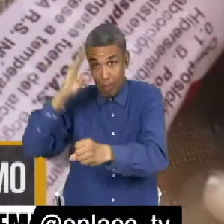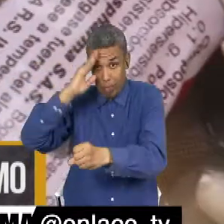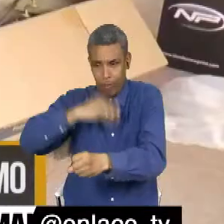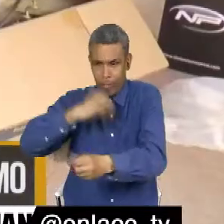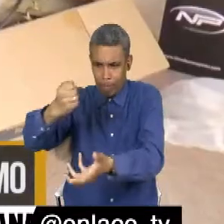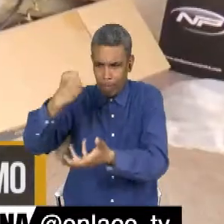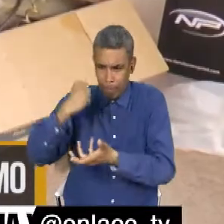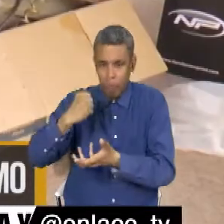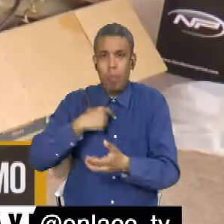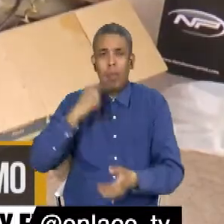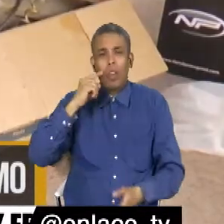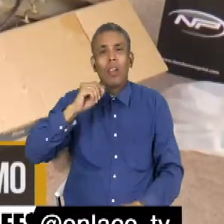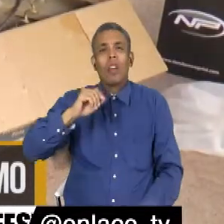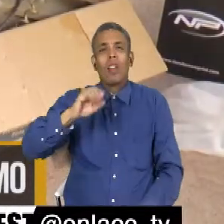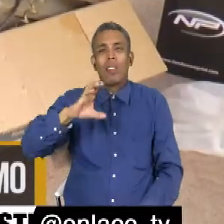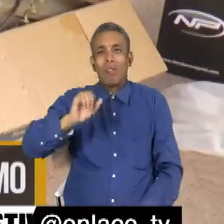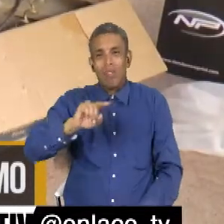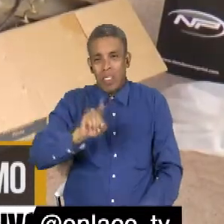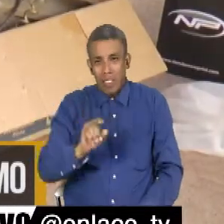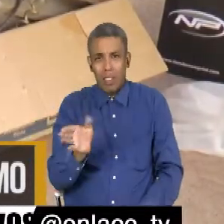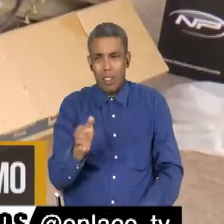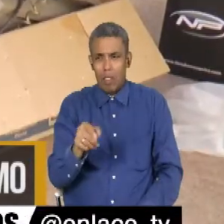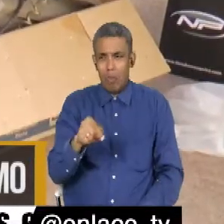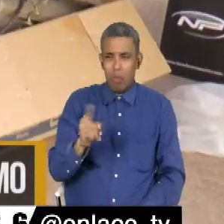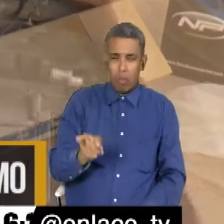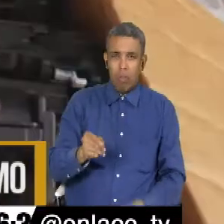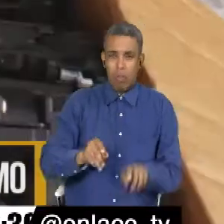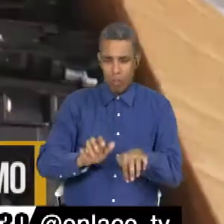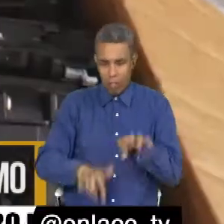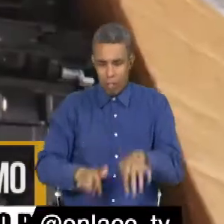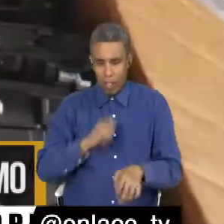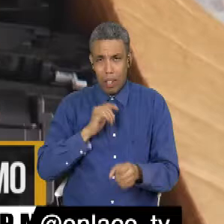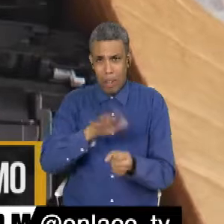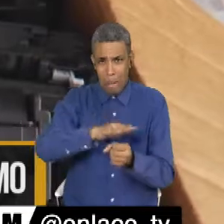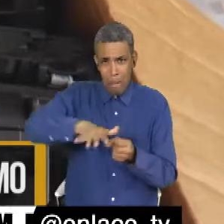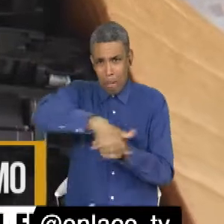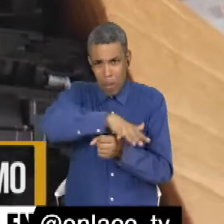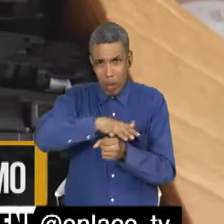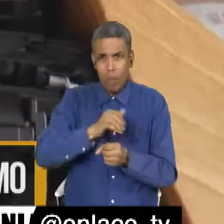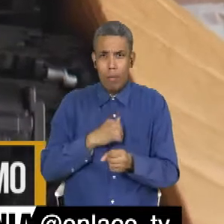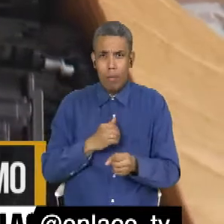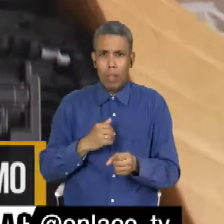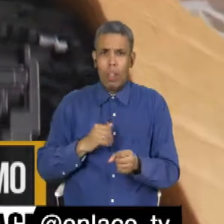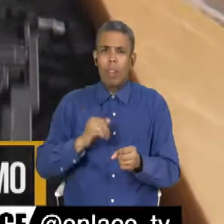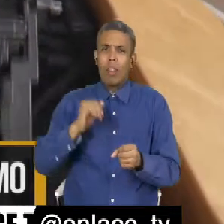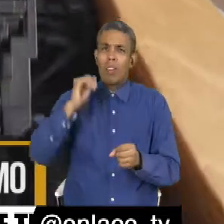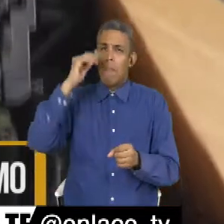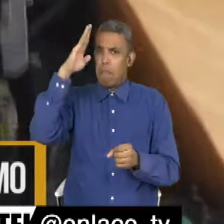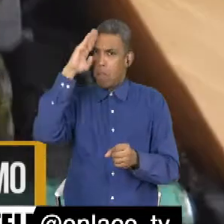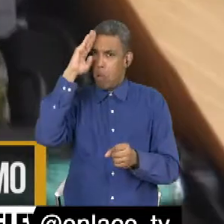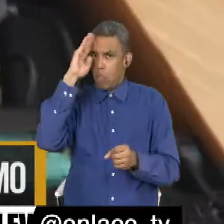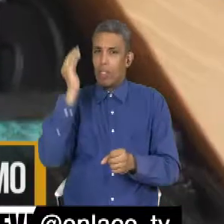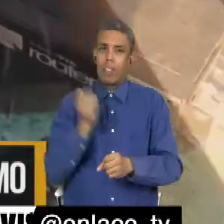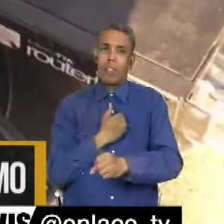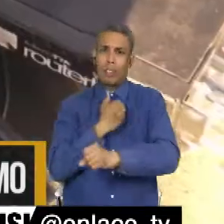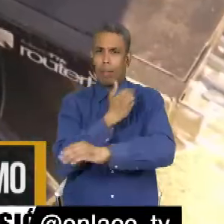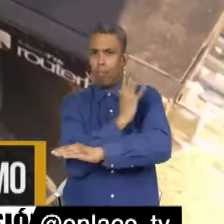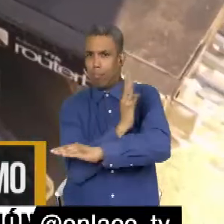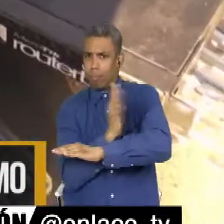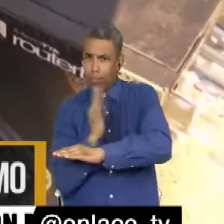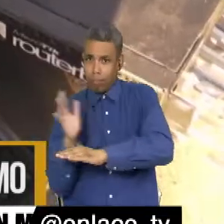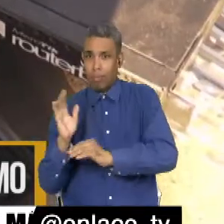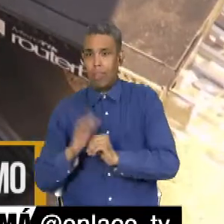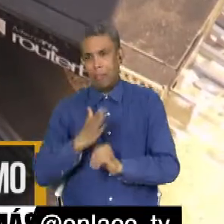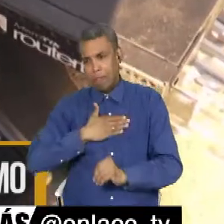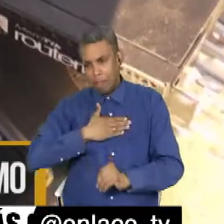Santander, Secretaría de Medio Ambiente y la Policía Nacional, estamos acá en el Centro Comercial San Silvestre,